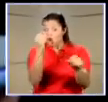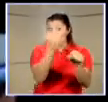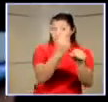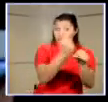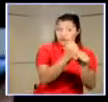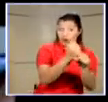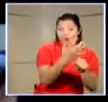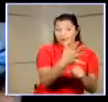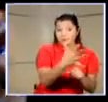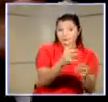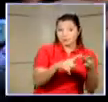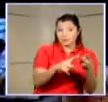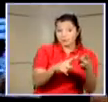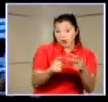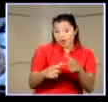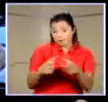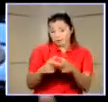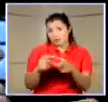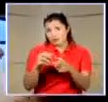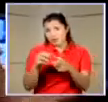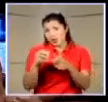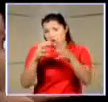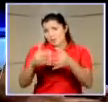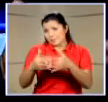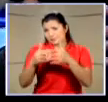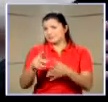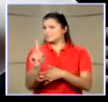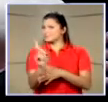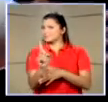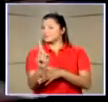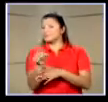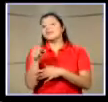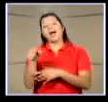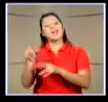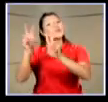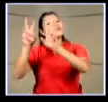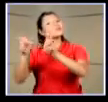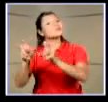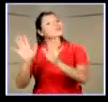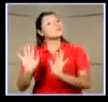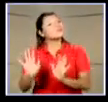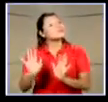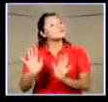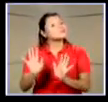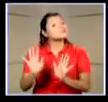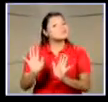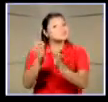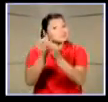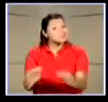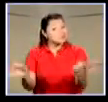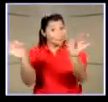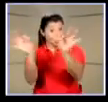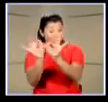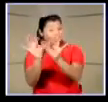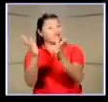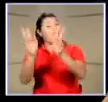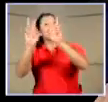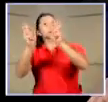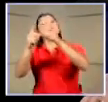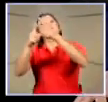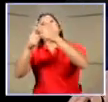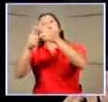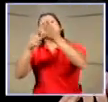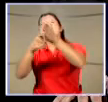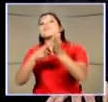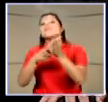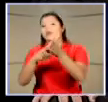ni los medianos empresarios. Allá hay un tema tabú que es el tema de la deuda, que se lleva, según los torquemadas